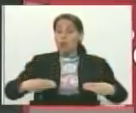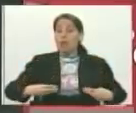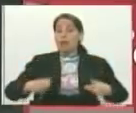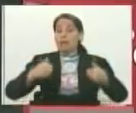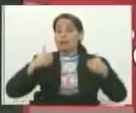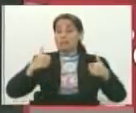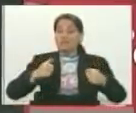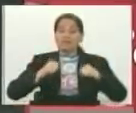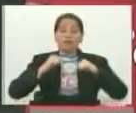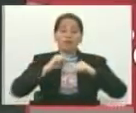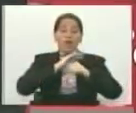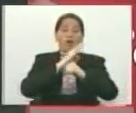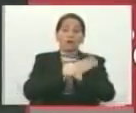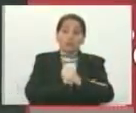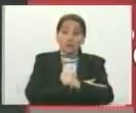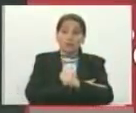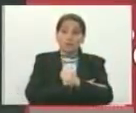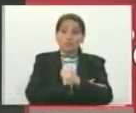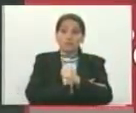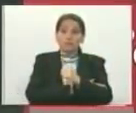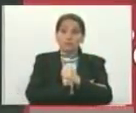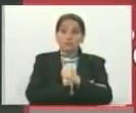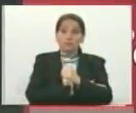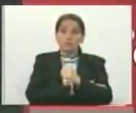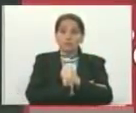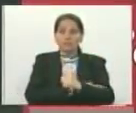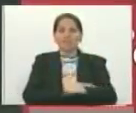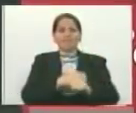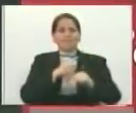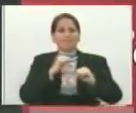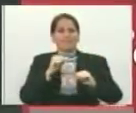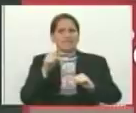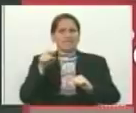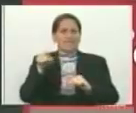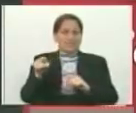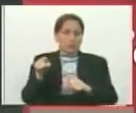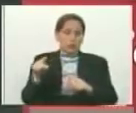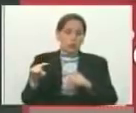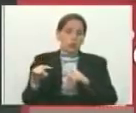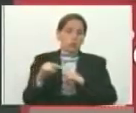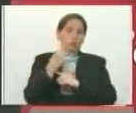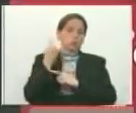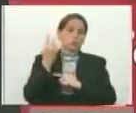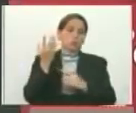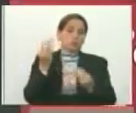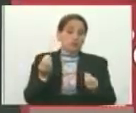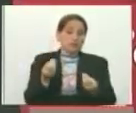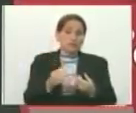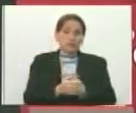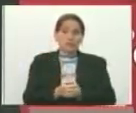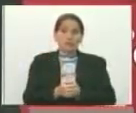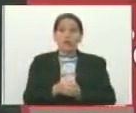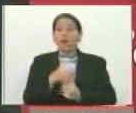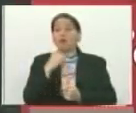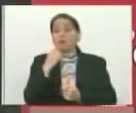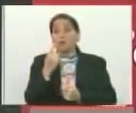a toda prueba. Y estas cosas... Además, yo debo